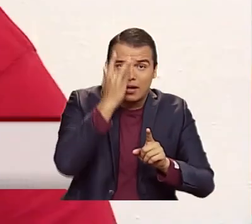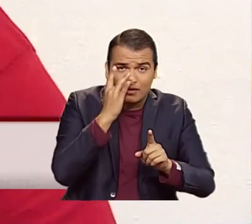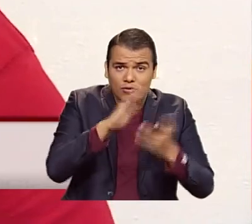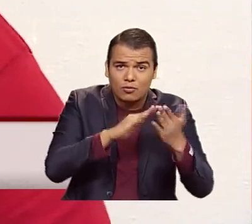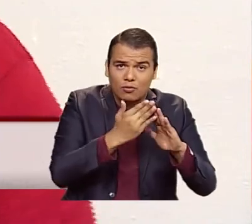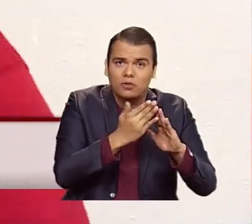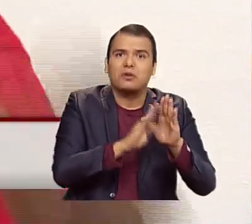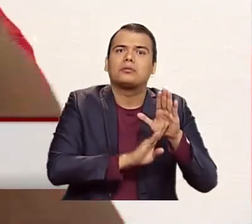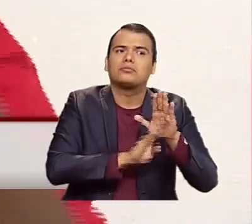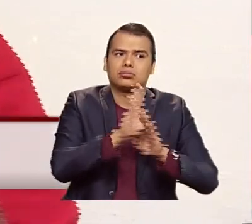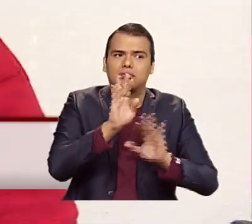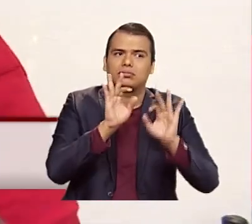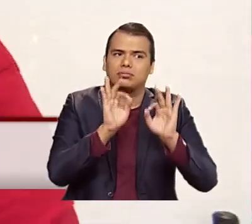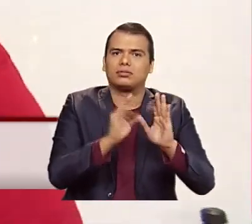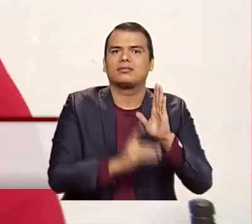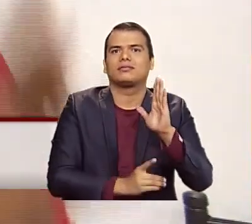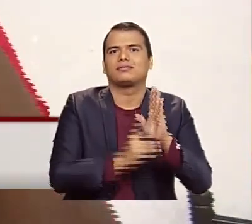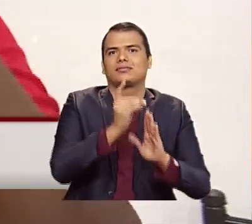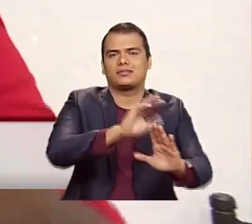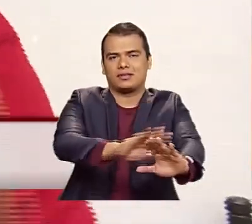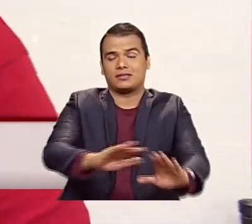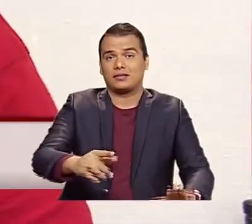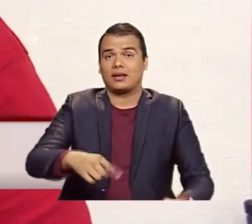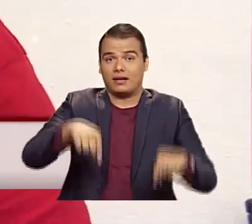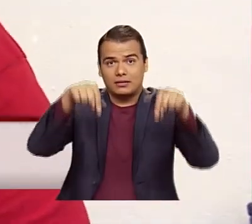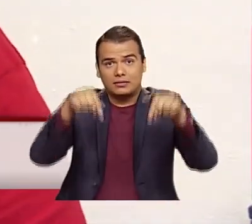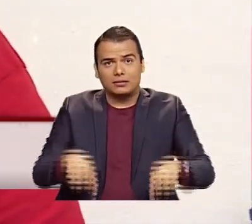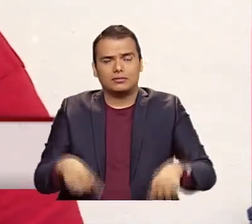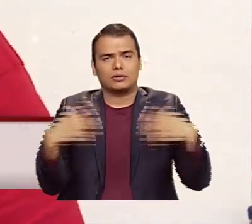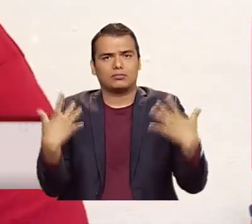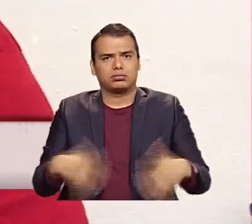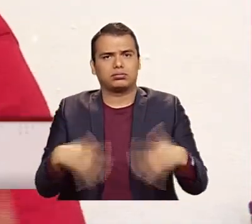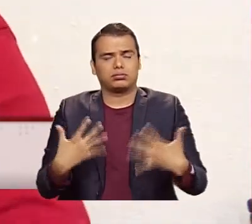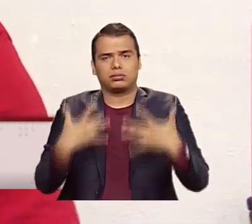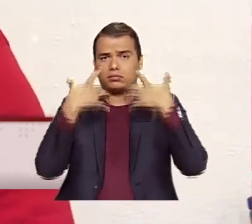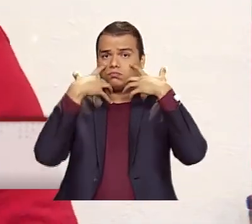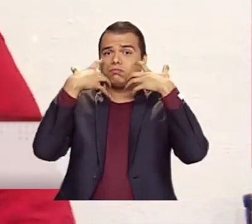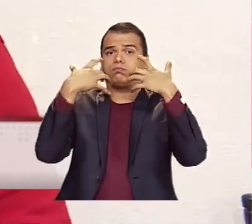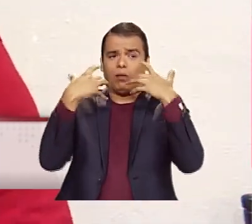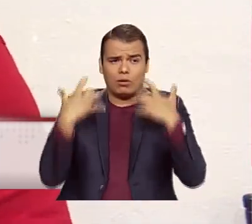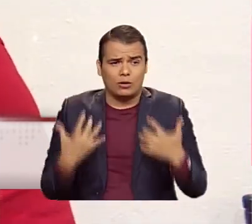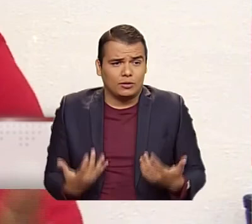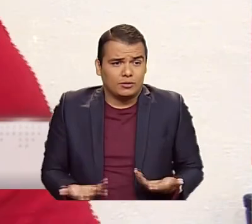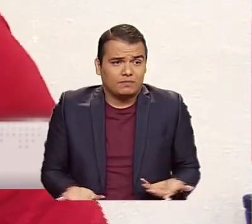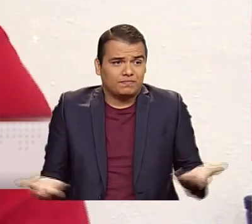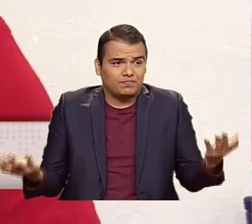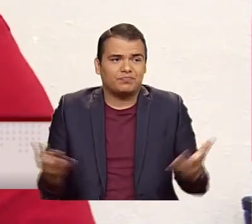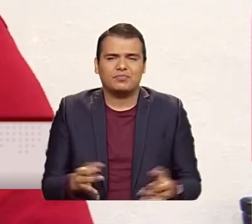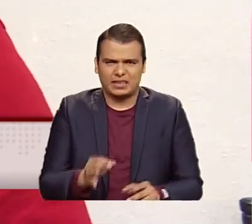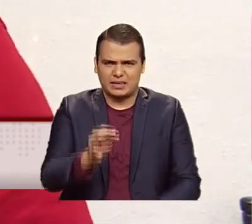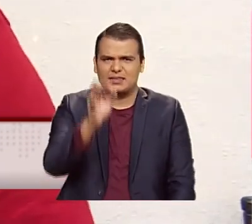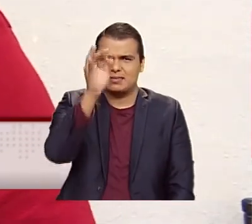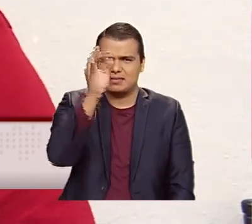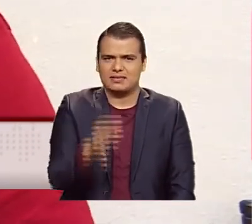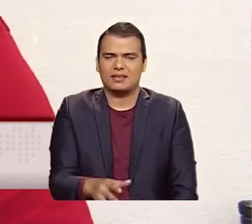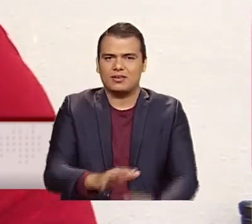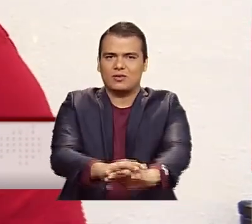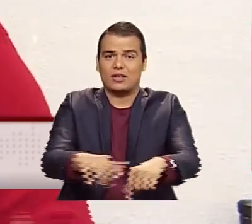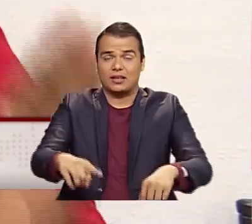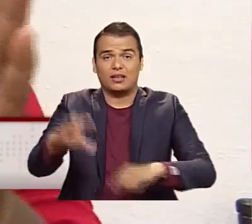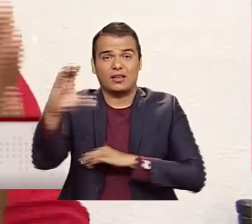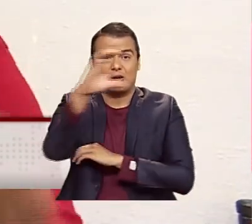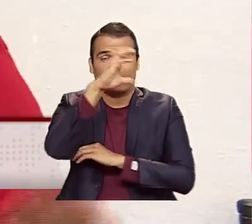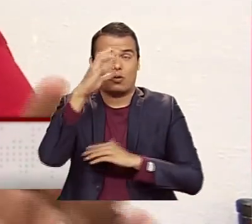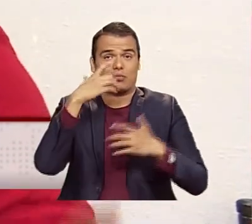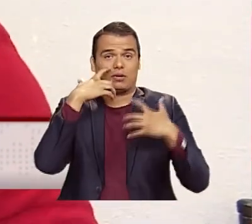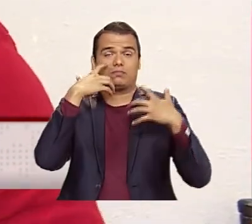Pacífico. Estamos siendo íconos, estamos siendo referentes en el país y claramente que lo vamos a hacer en Colombia,